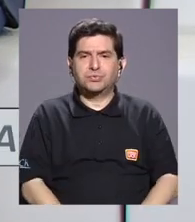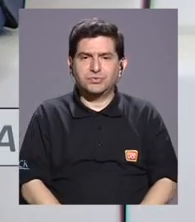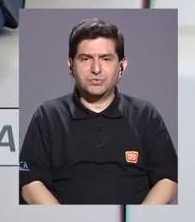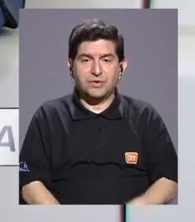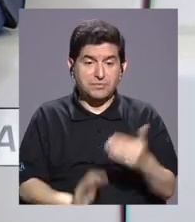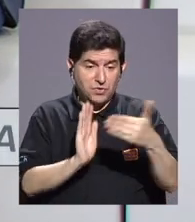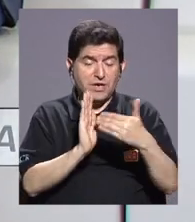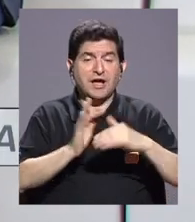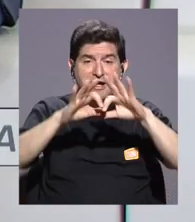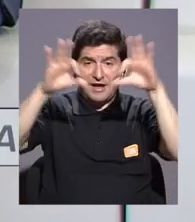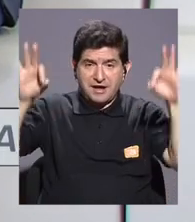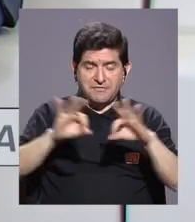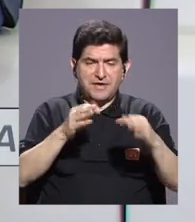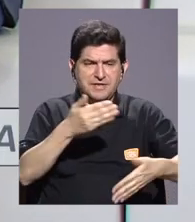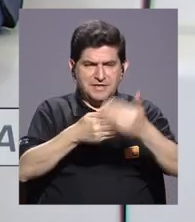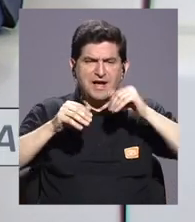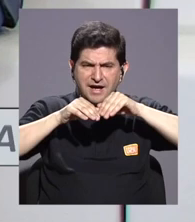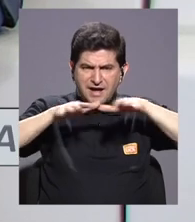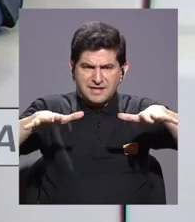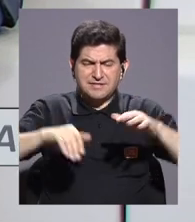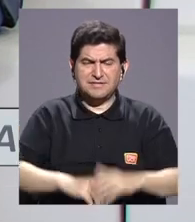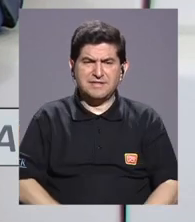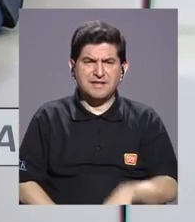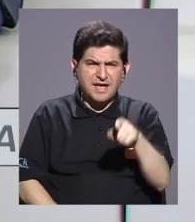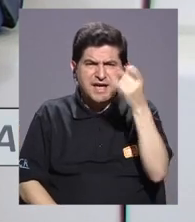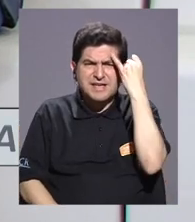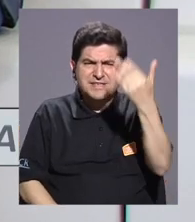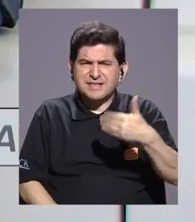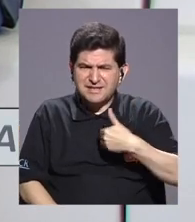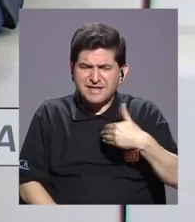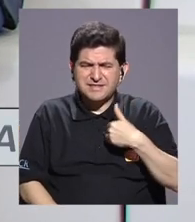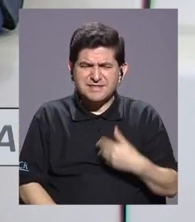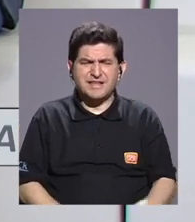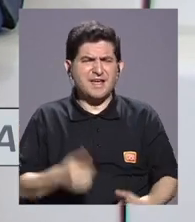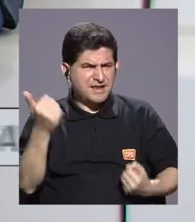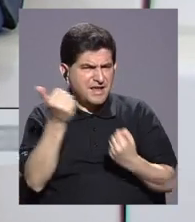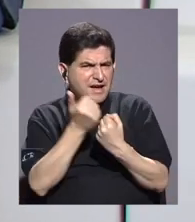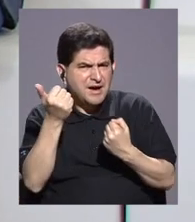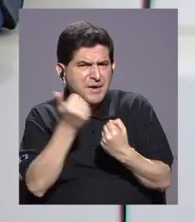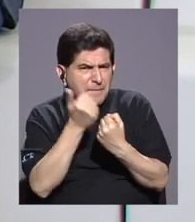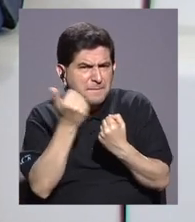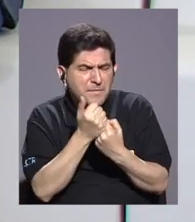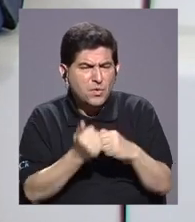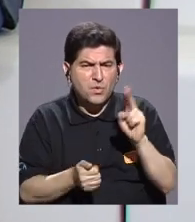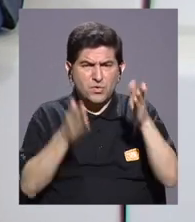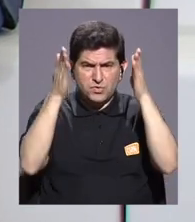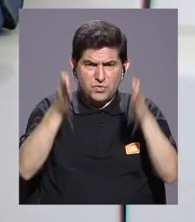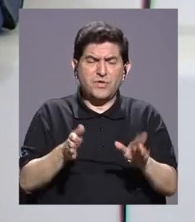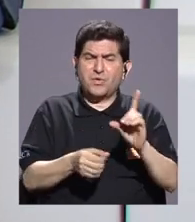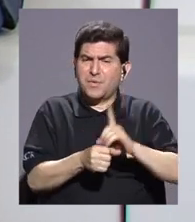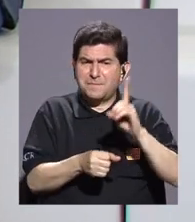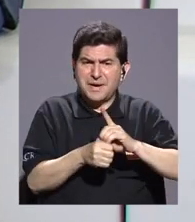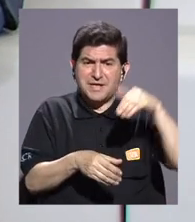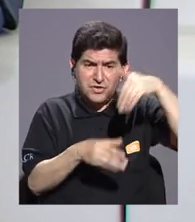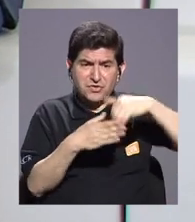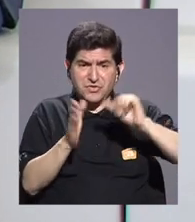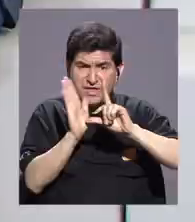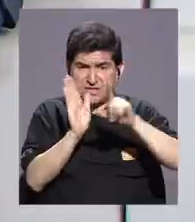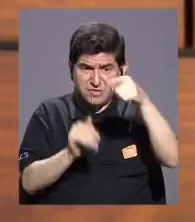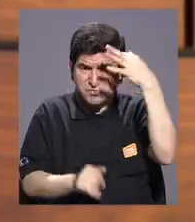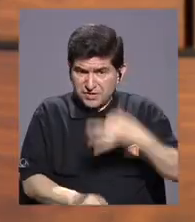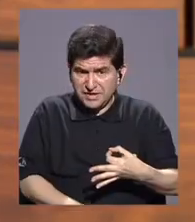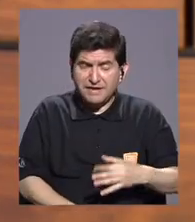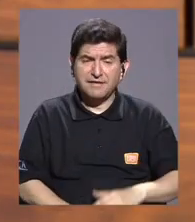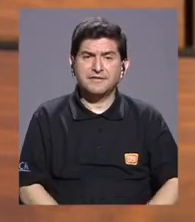porque esto afecta a su imagen. Antes de irme a las redes, nada más, ¿esa iniciativa usted siente que tiene algún tipo de respaldo de parte de sus compañeros diputados en la Asamblea